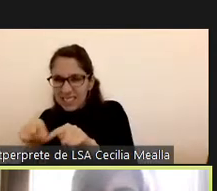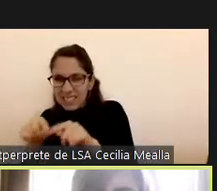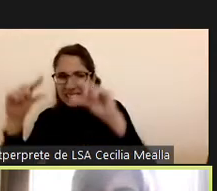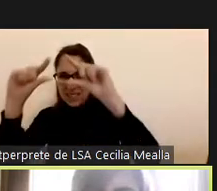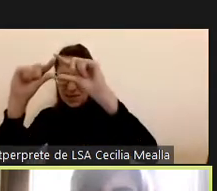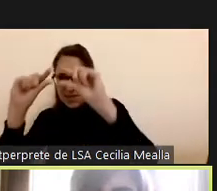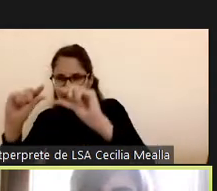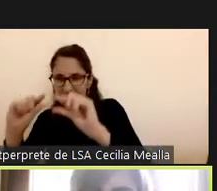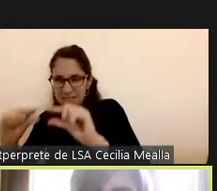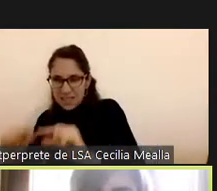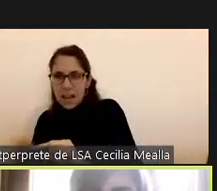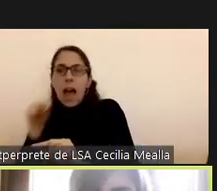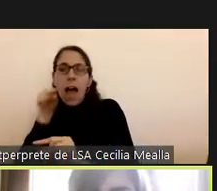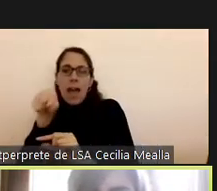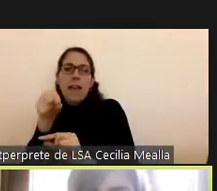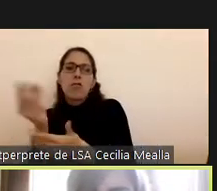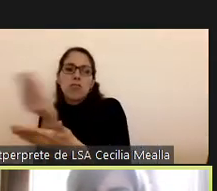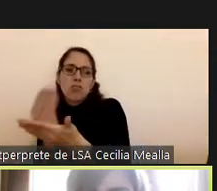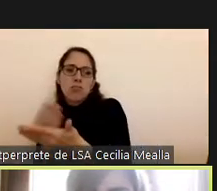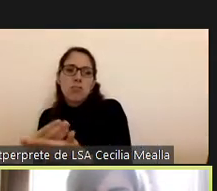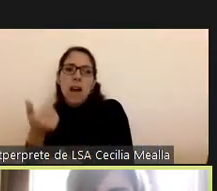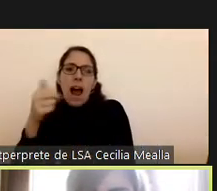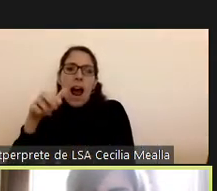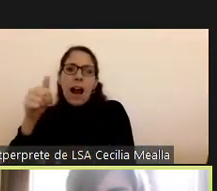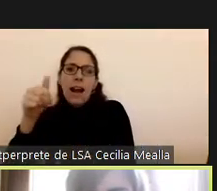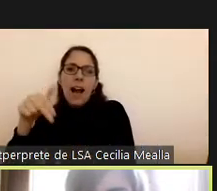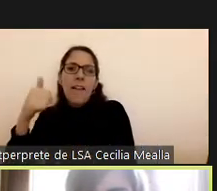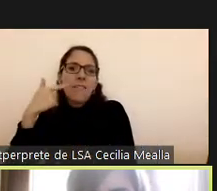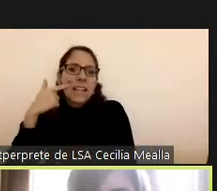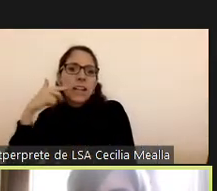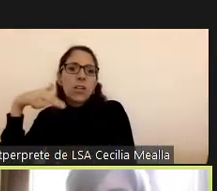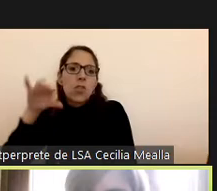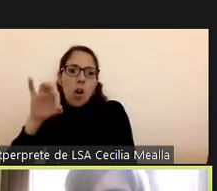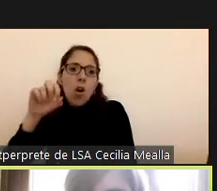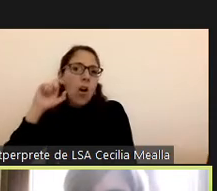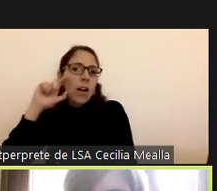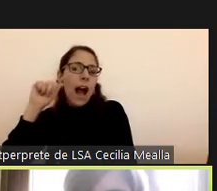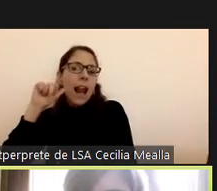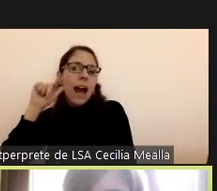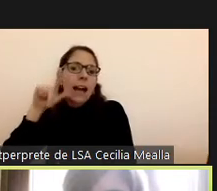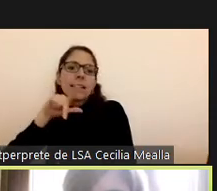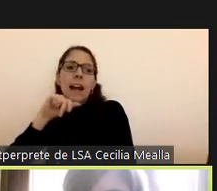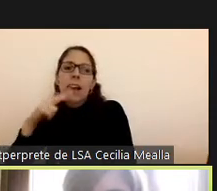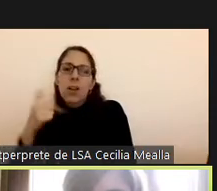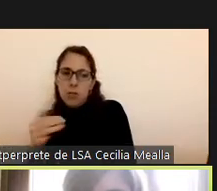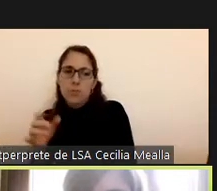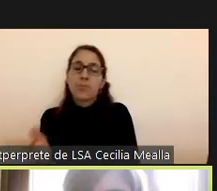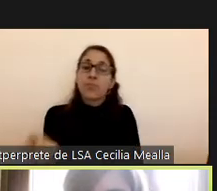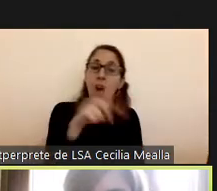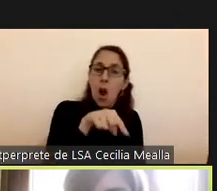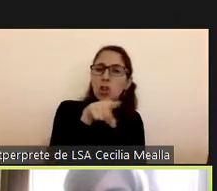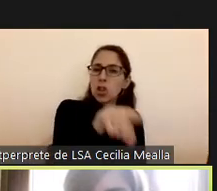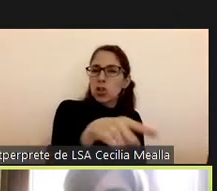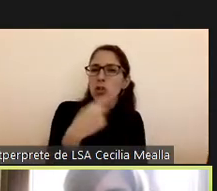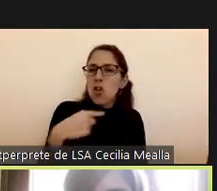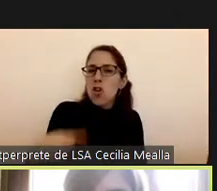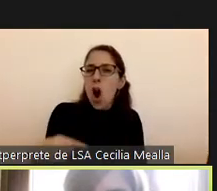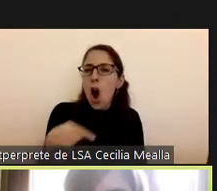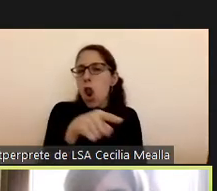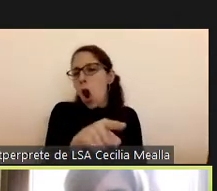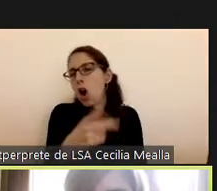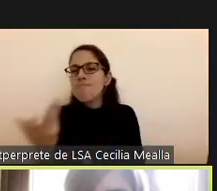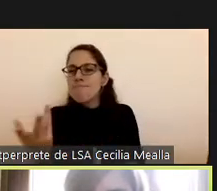tampoco lo tienen. ¿Bien? Esto que está en un color salmón serían